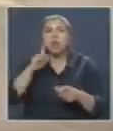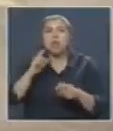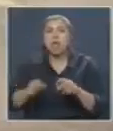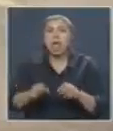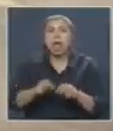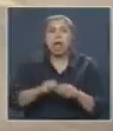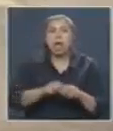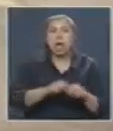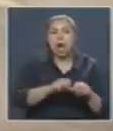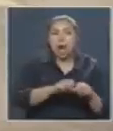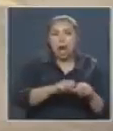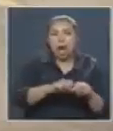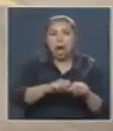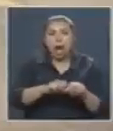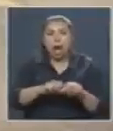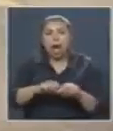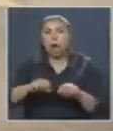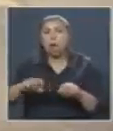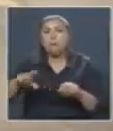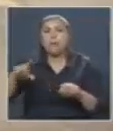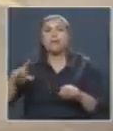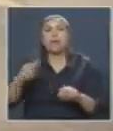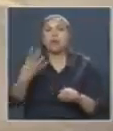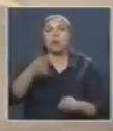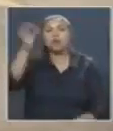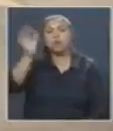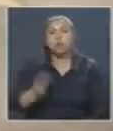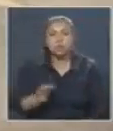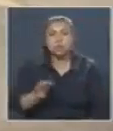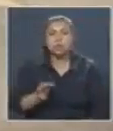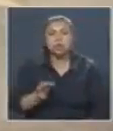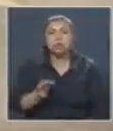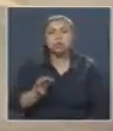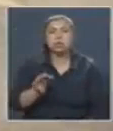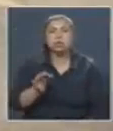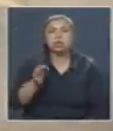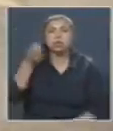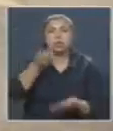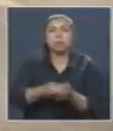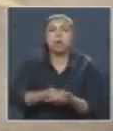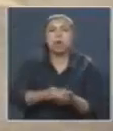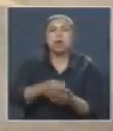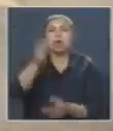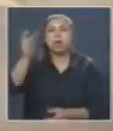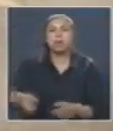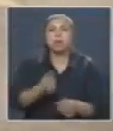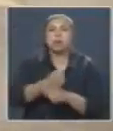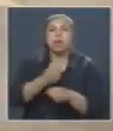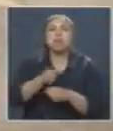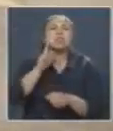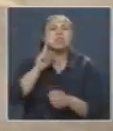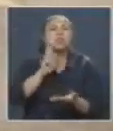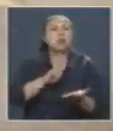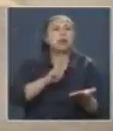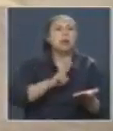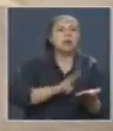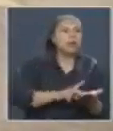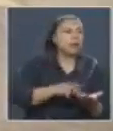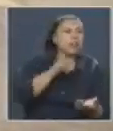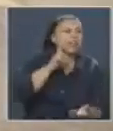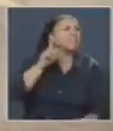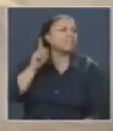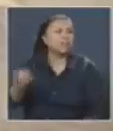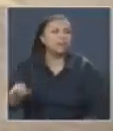aumentar a un 4 por ciento la cotización desde el aporte de los empleadores si es que esto es lo concreto va no tiene que pagarlo los mismos